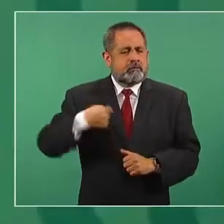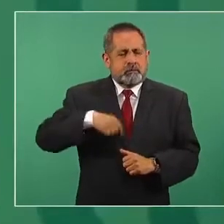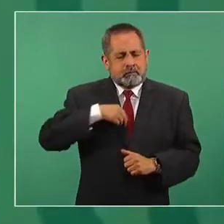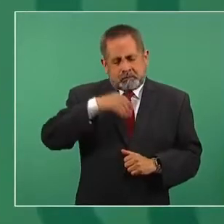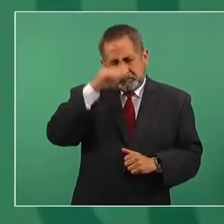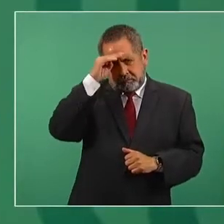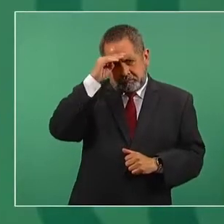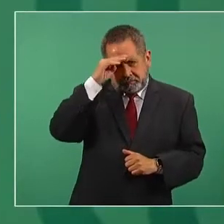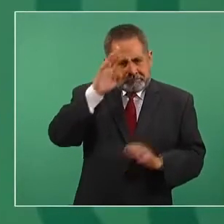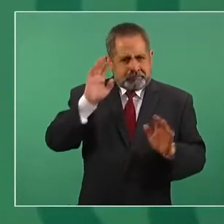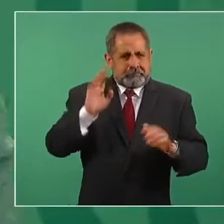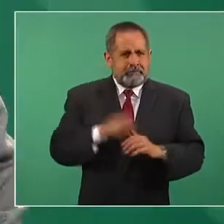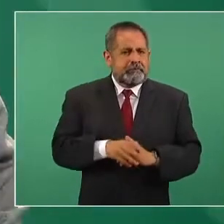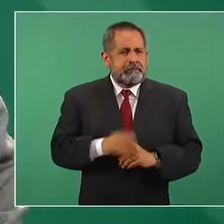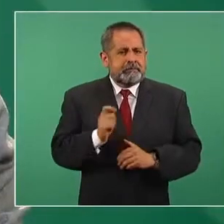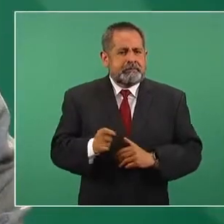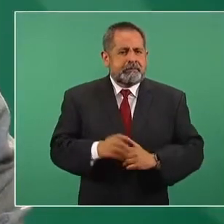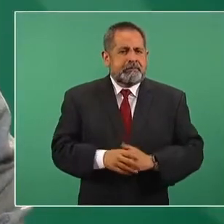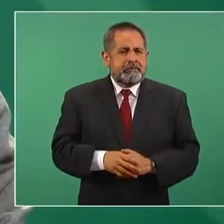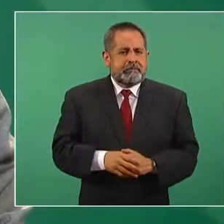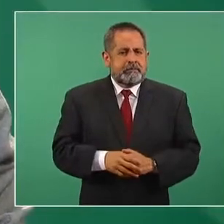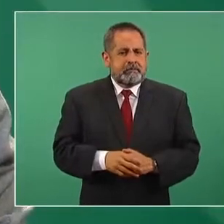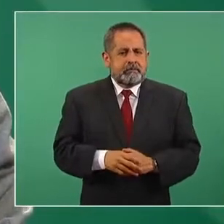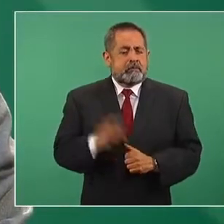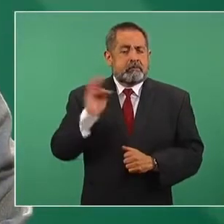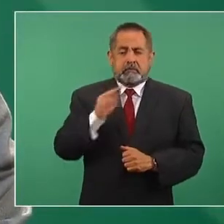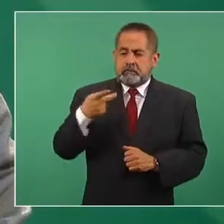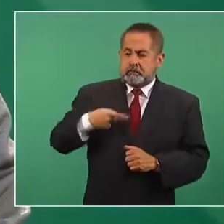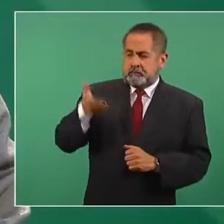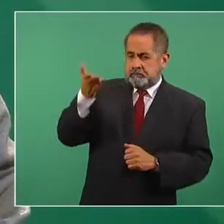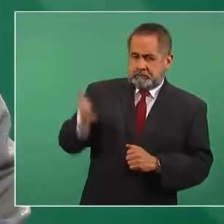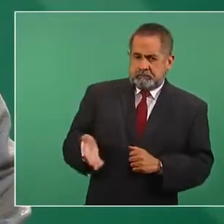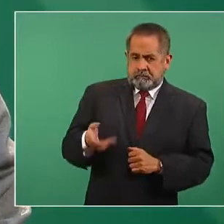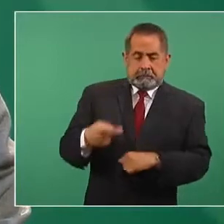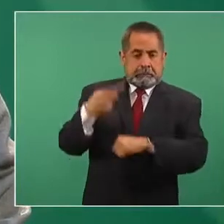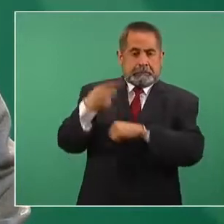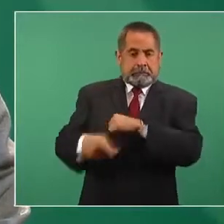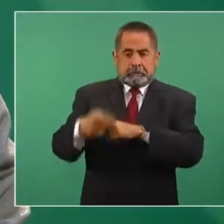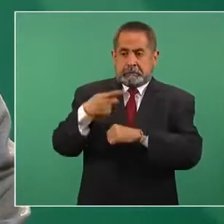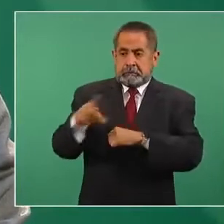consideramos de que corría peligro